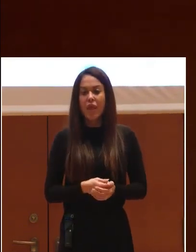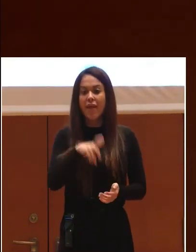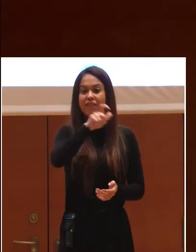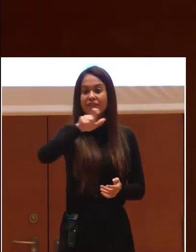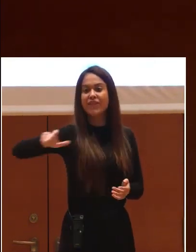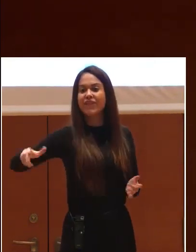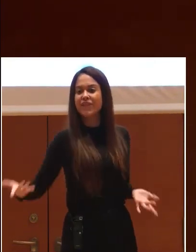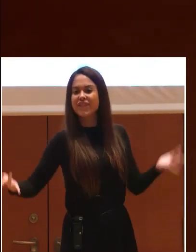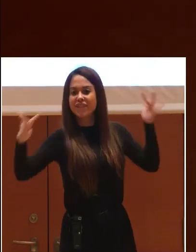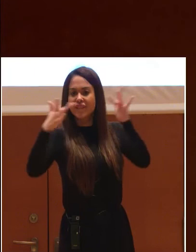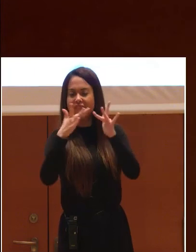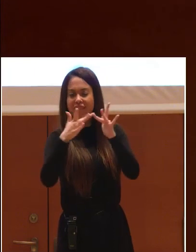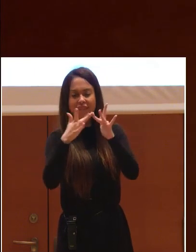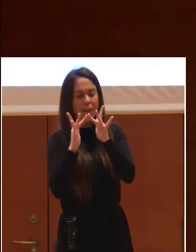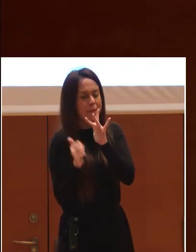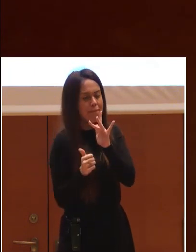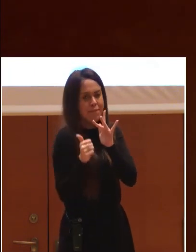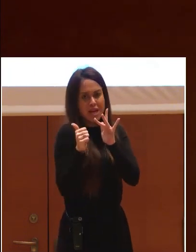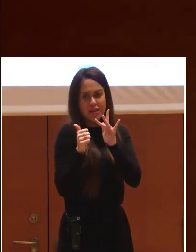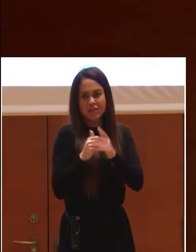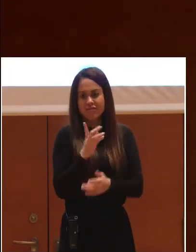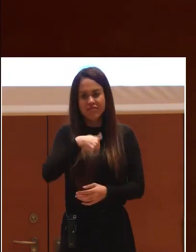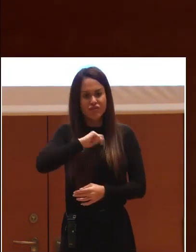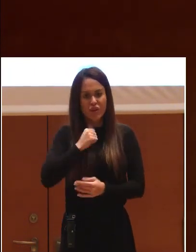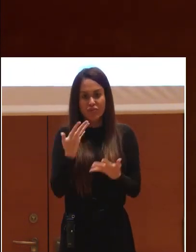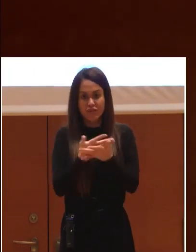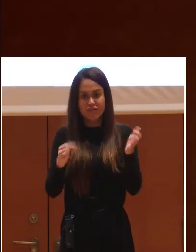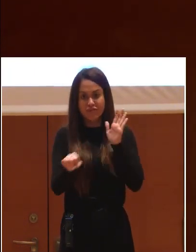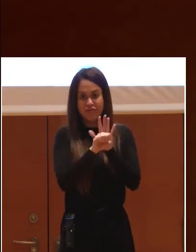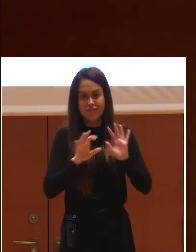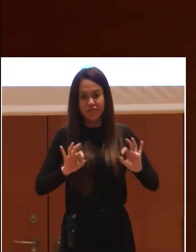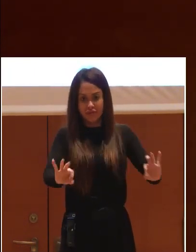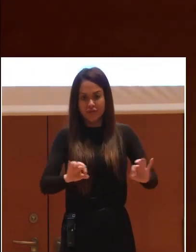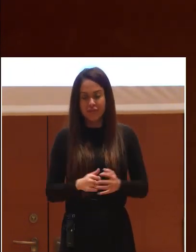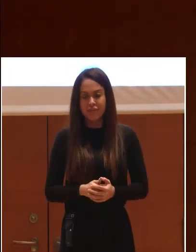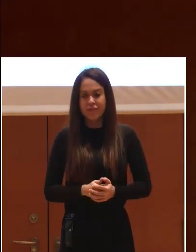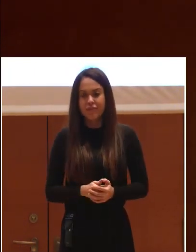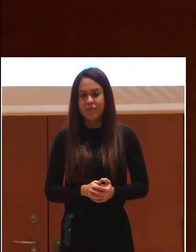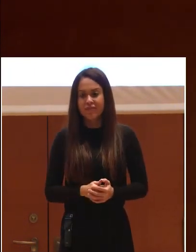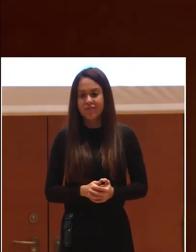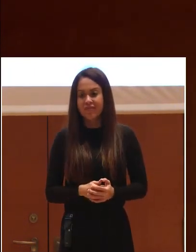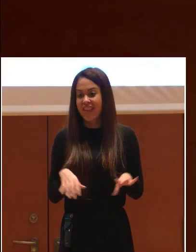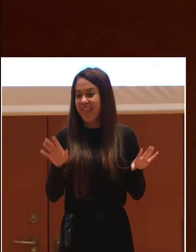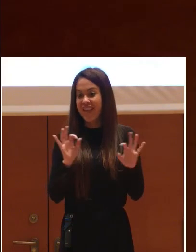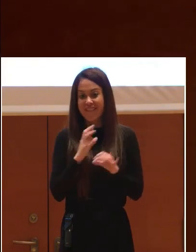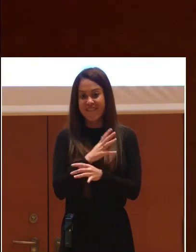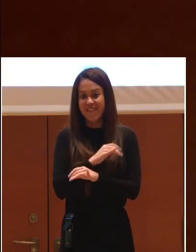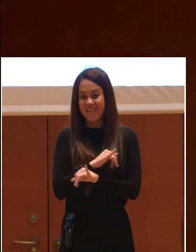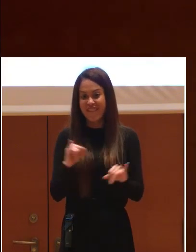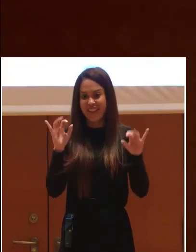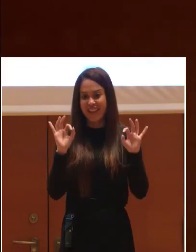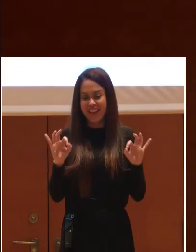quisiera recordaros el eslogan el lema de nuestra institución de la Cruz Roja cada vez más cerca de las